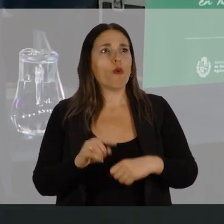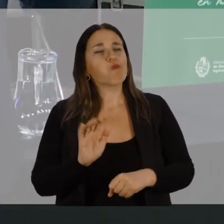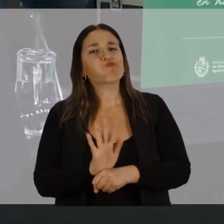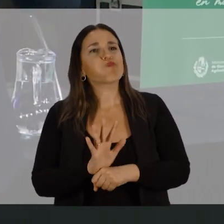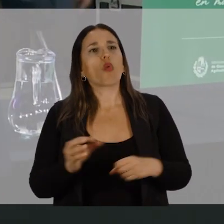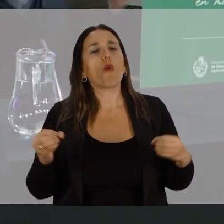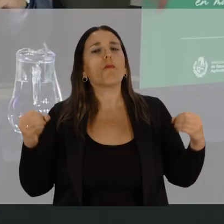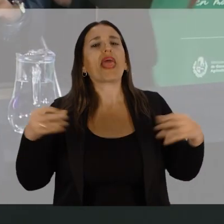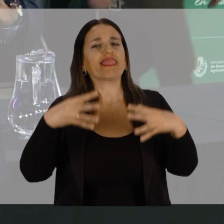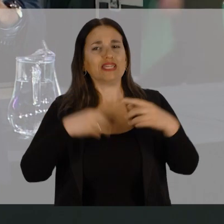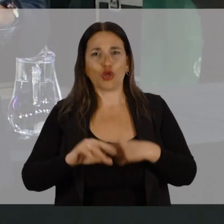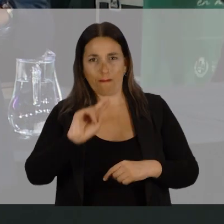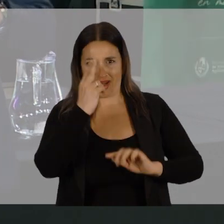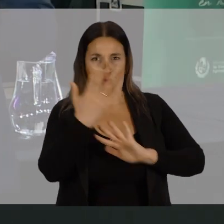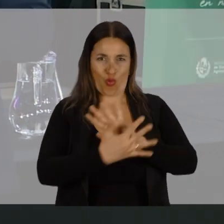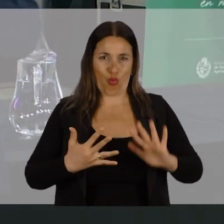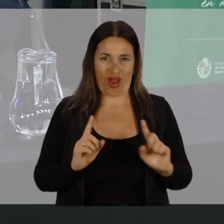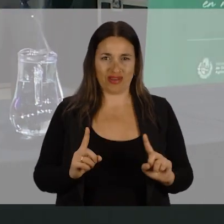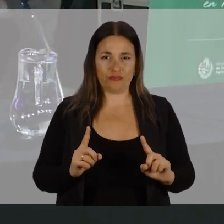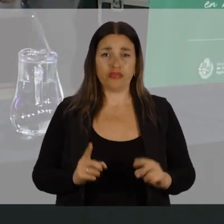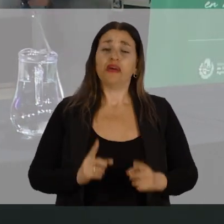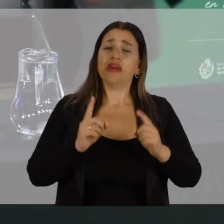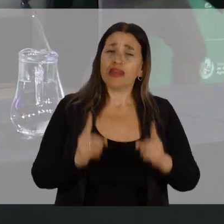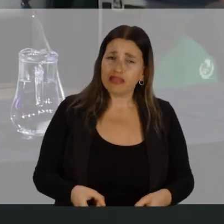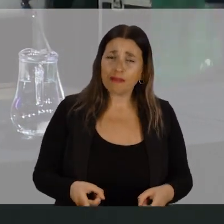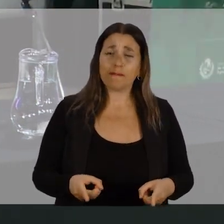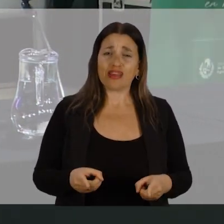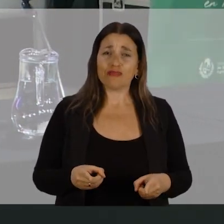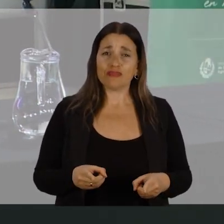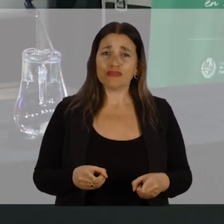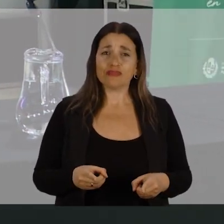Es una bendición para el país y es una bendición